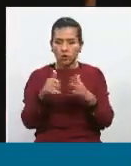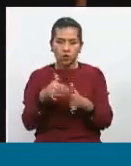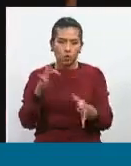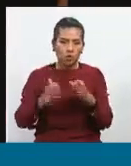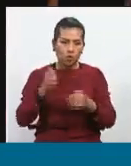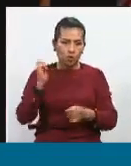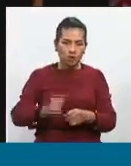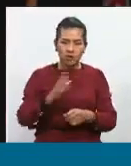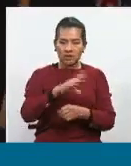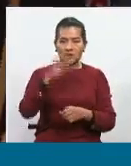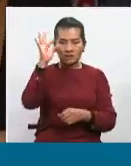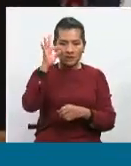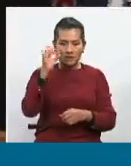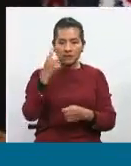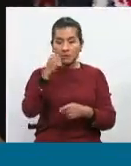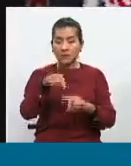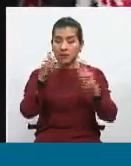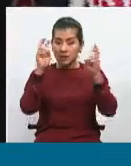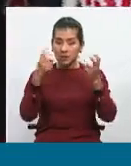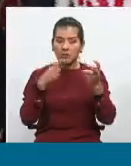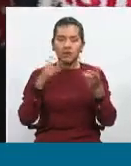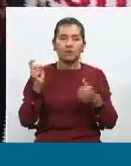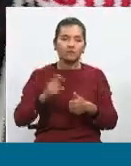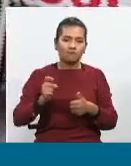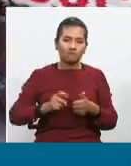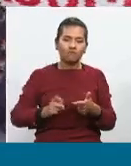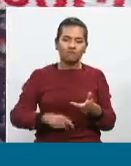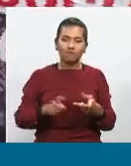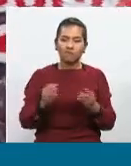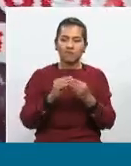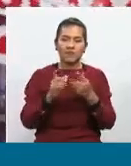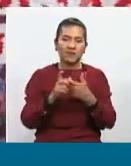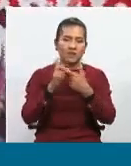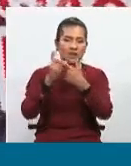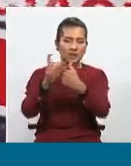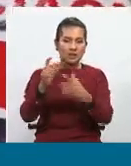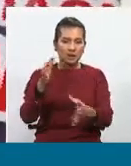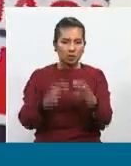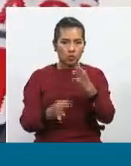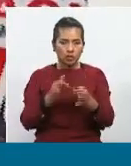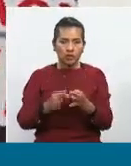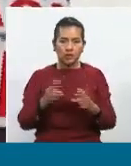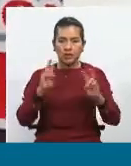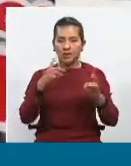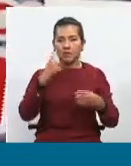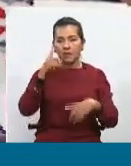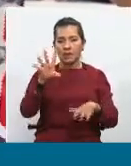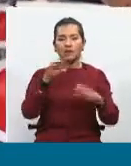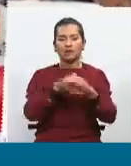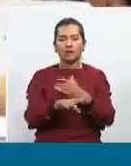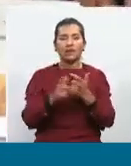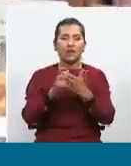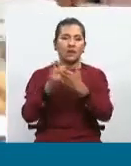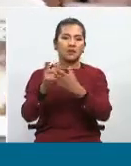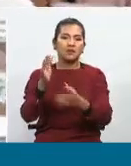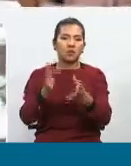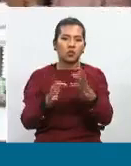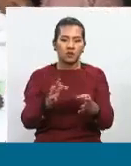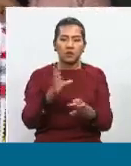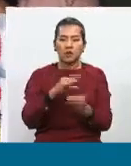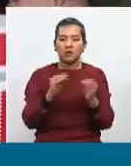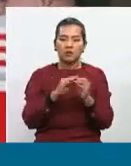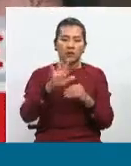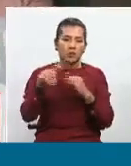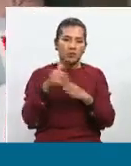fiscales, y para ello se requiere carrera judicial, mecanismos de carrera, de ingreso a la carrera judicial y a la carrera